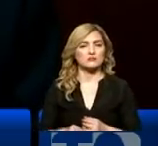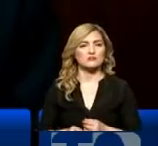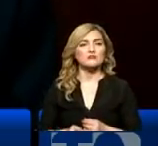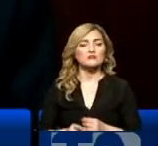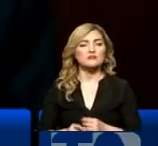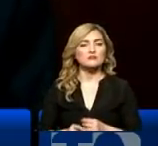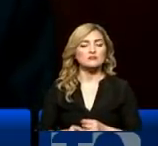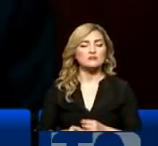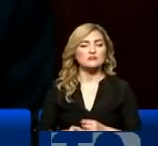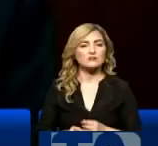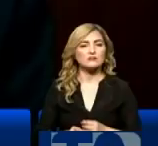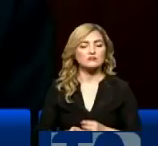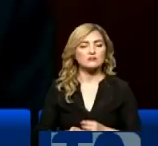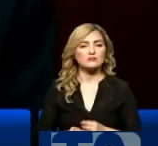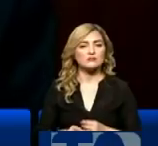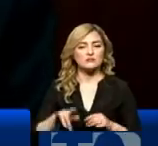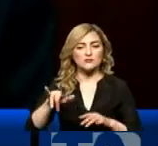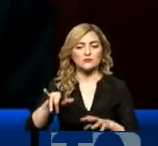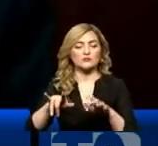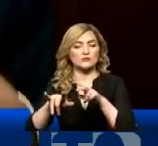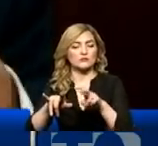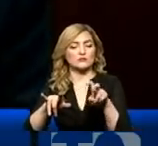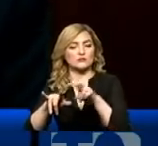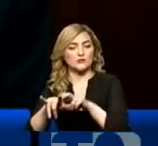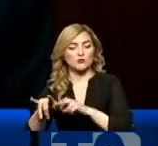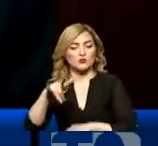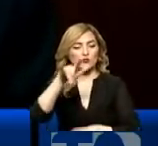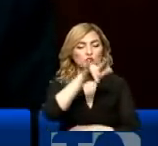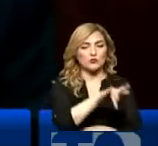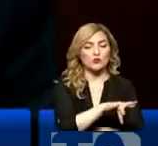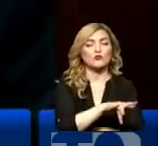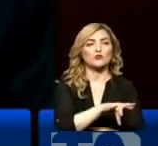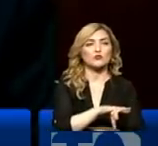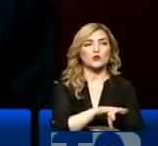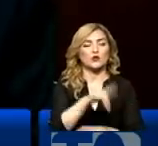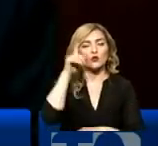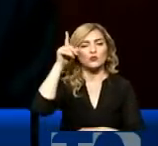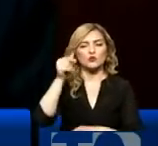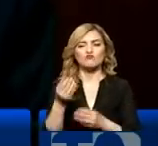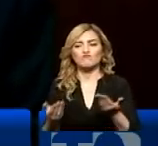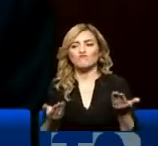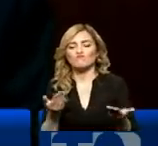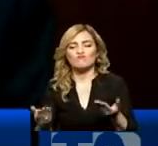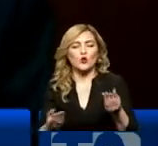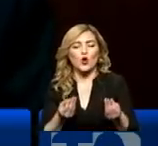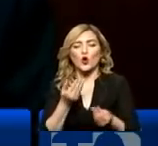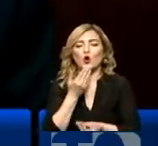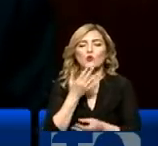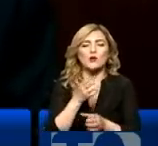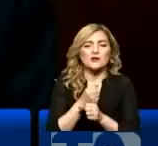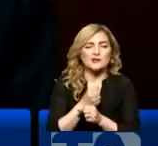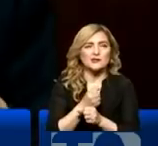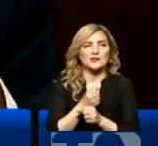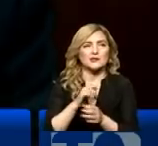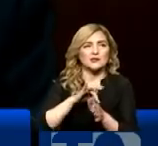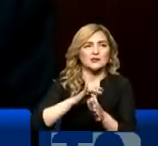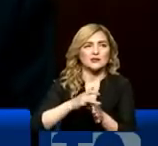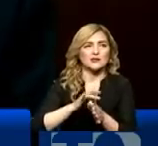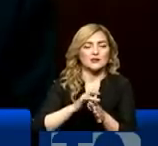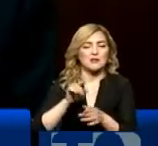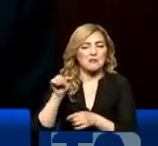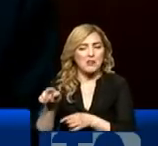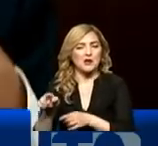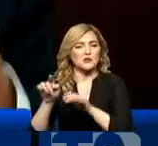que buscar que si una evacuación se produce, que el Estado está explorando, como le he dicho, todas las opciones al respecto, esta evacuación no implique riesgos para